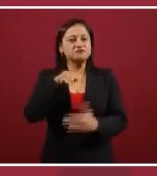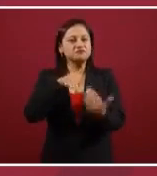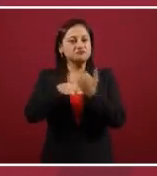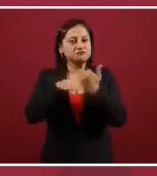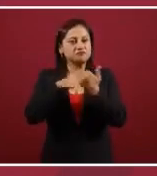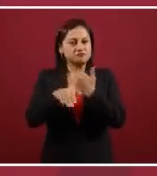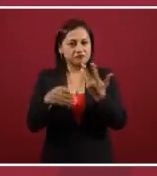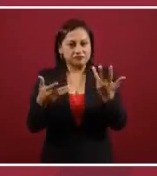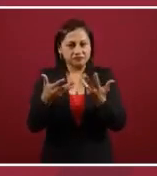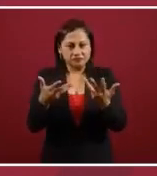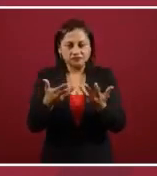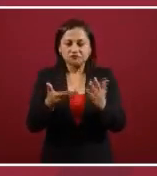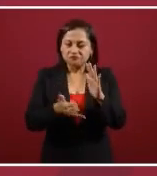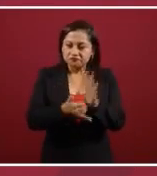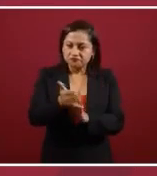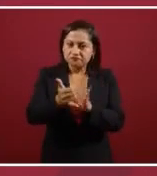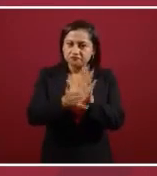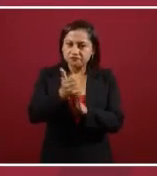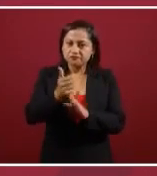y